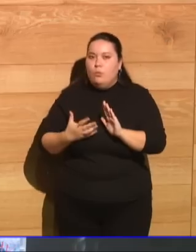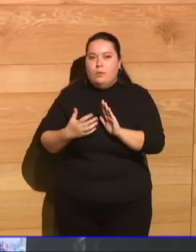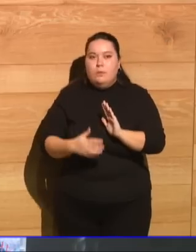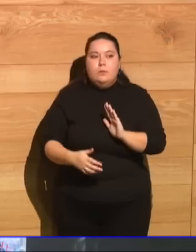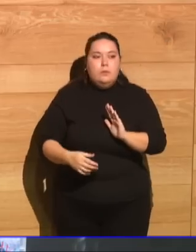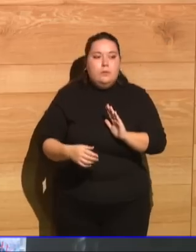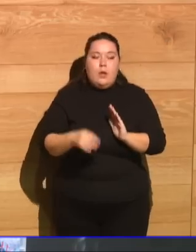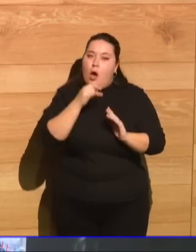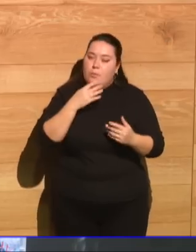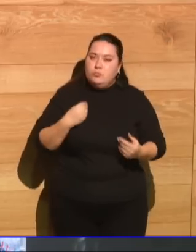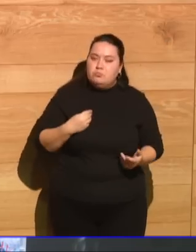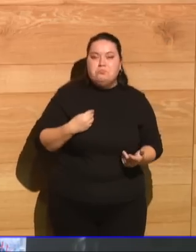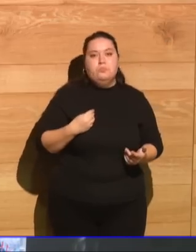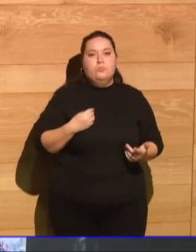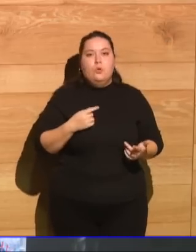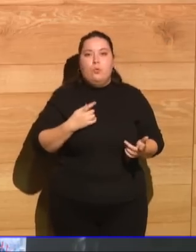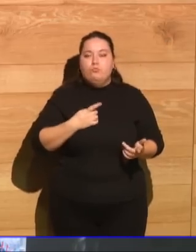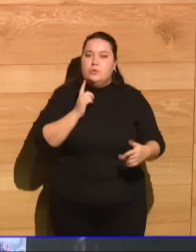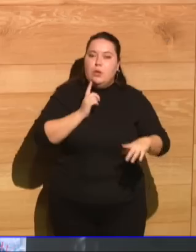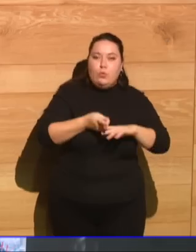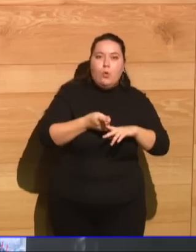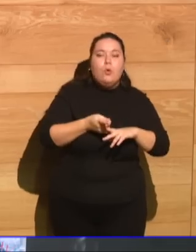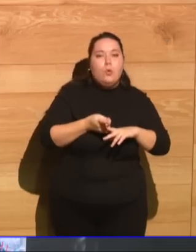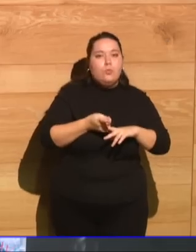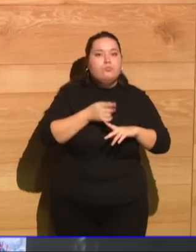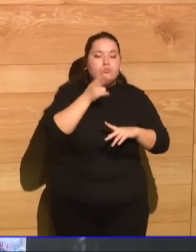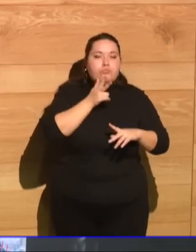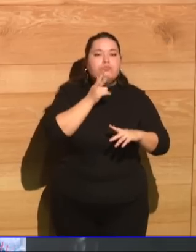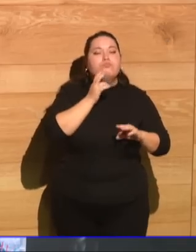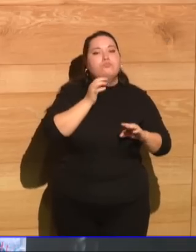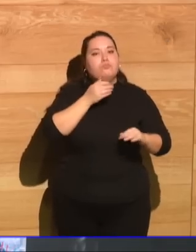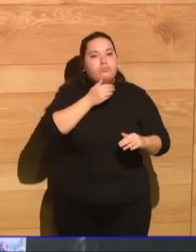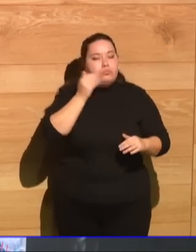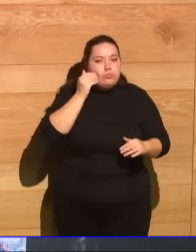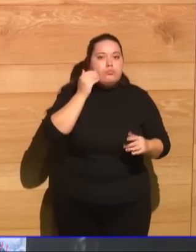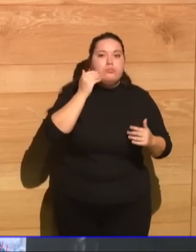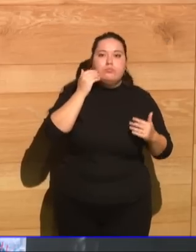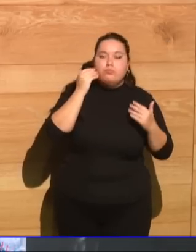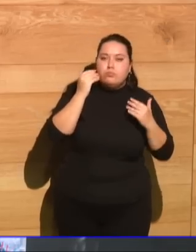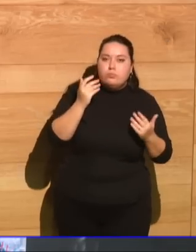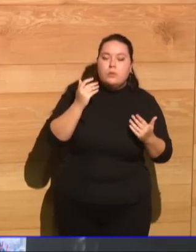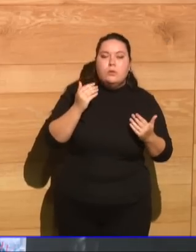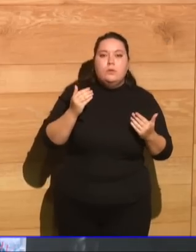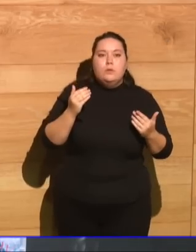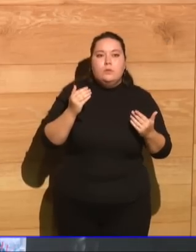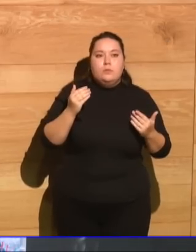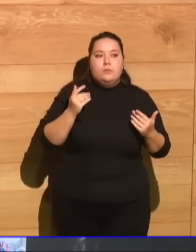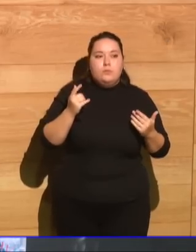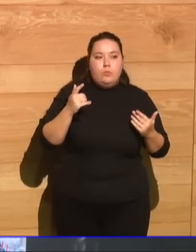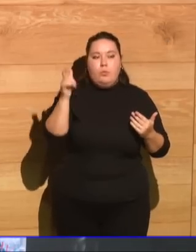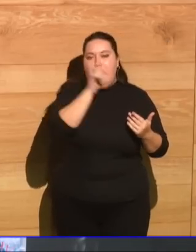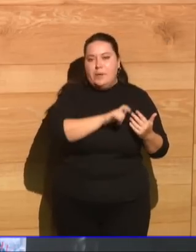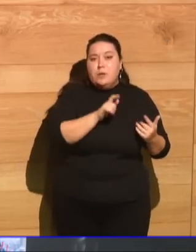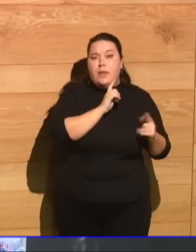dejar. Ahora mismo es un director no solo reputado, sino respetadísimo, queridísimo además por toda una legión de